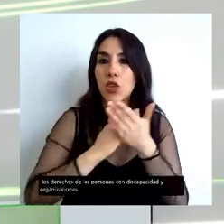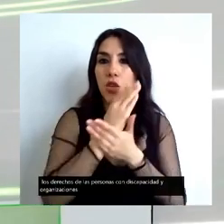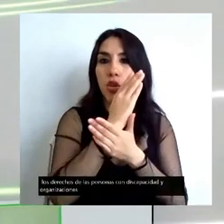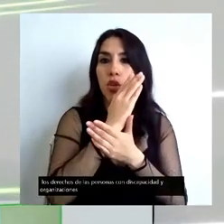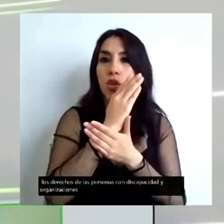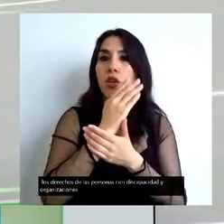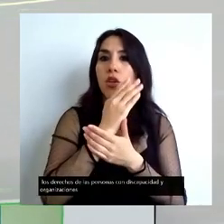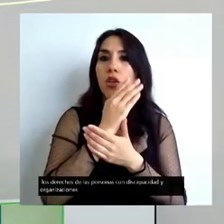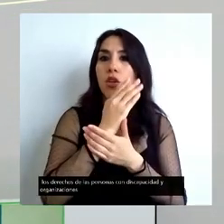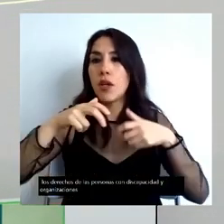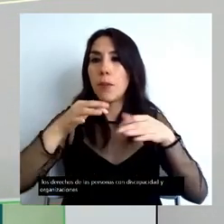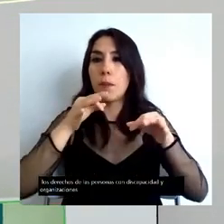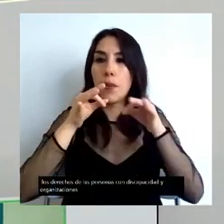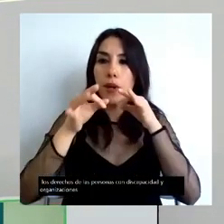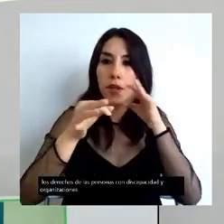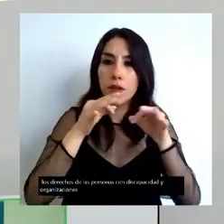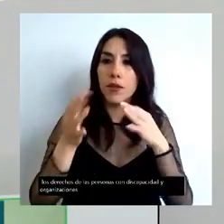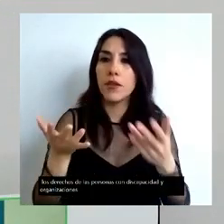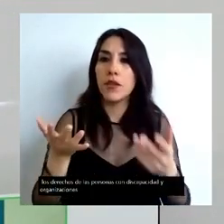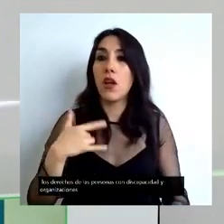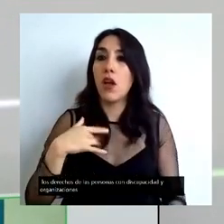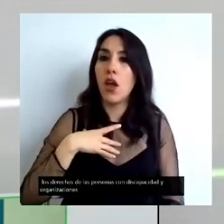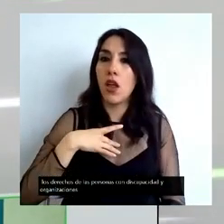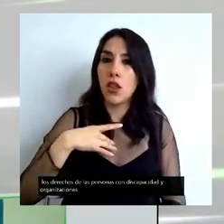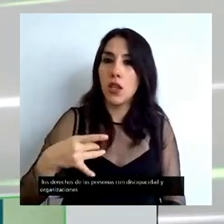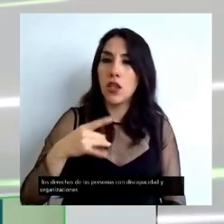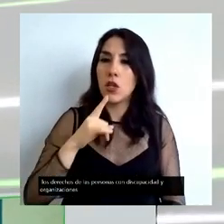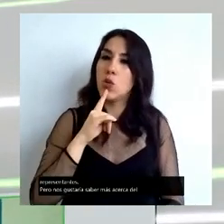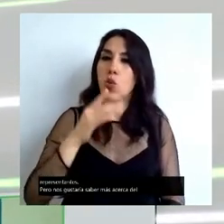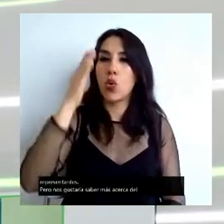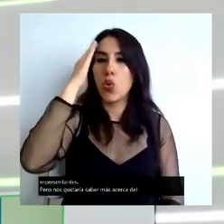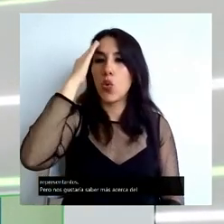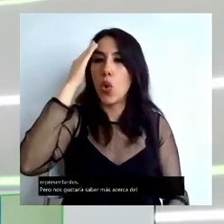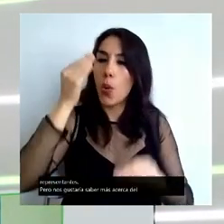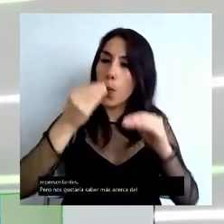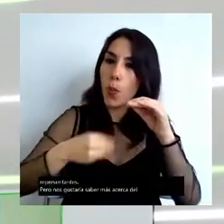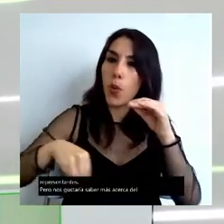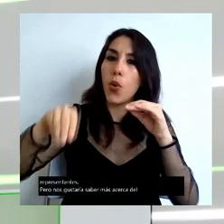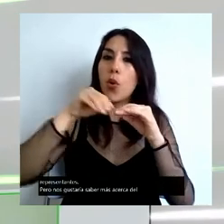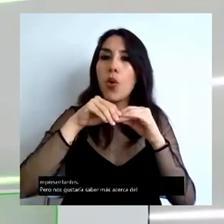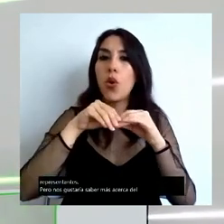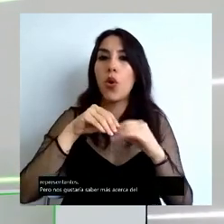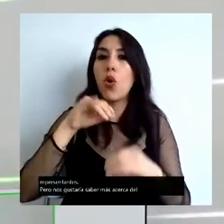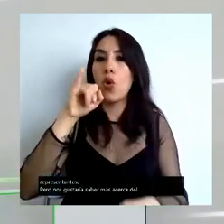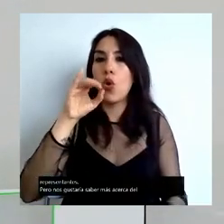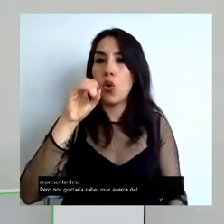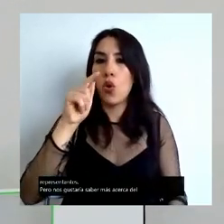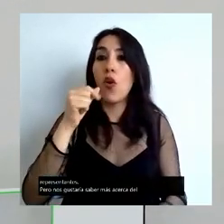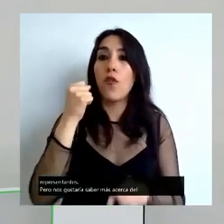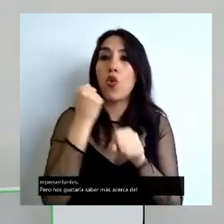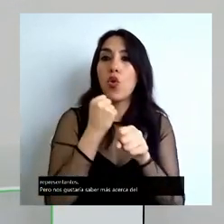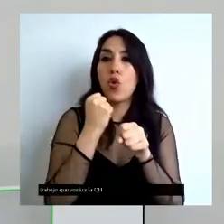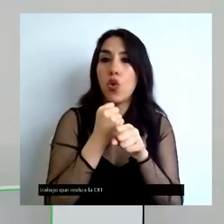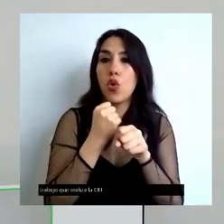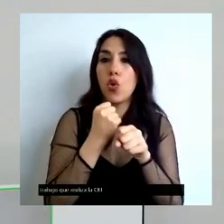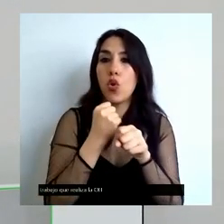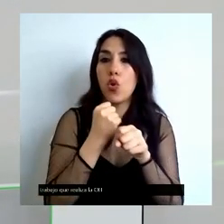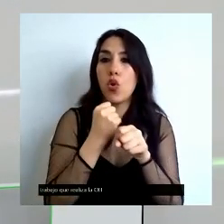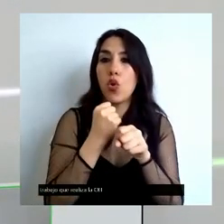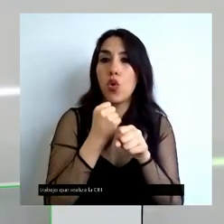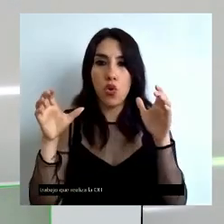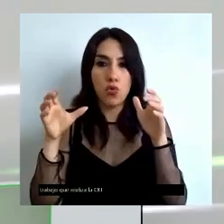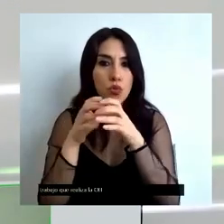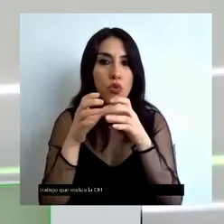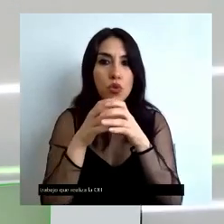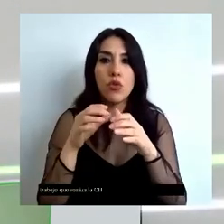que realiza la OIT con las organizaciones de trabajadores. En América Latina, ¿cómo ha observado la OIT